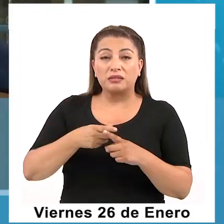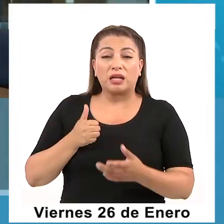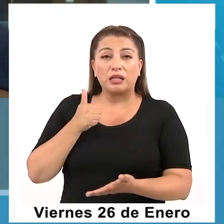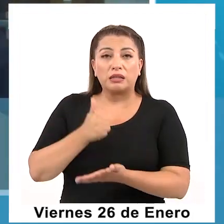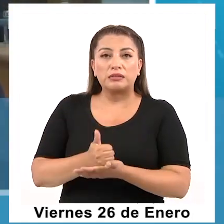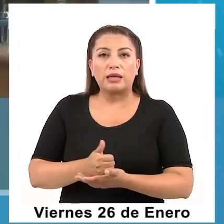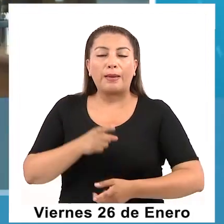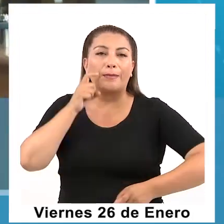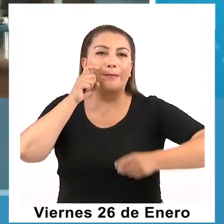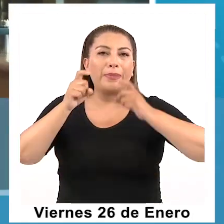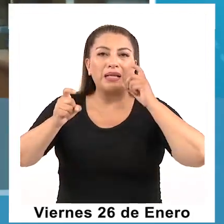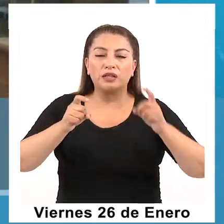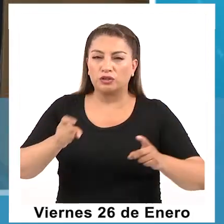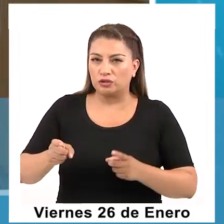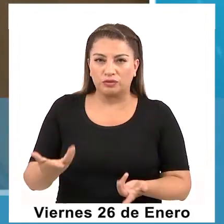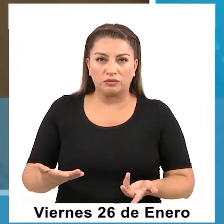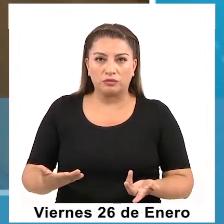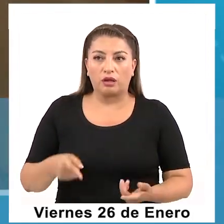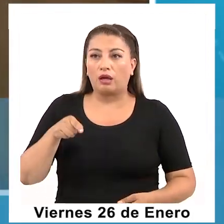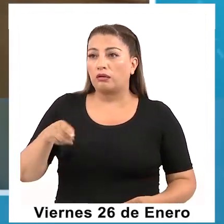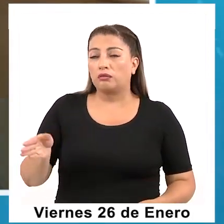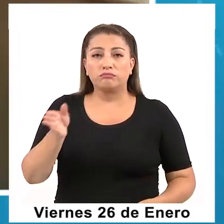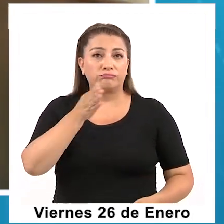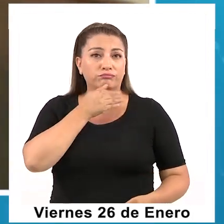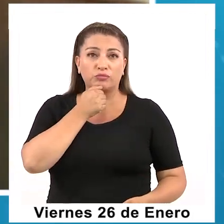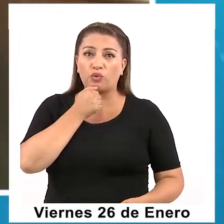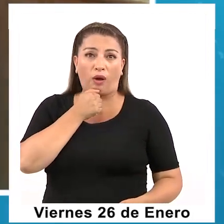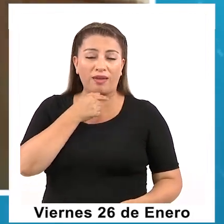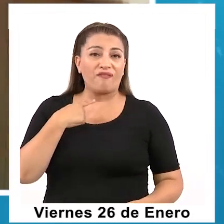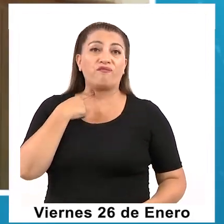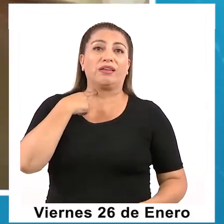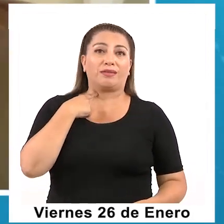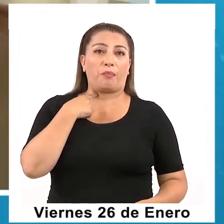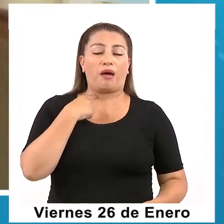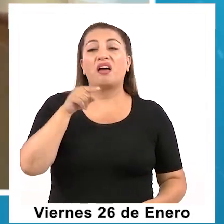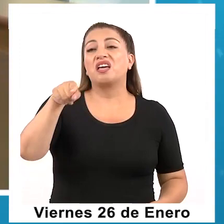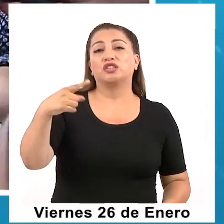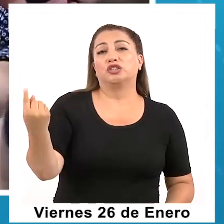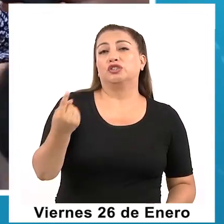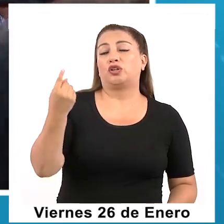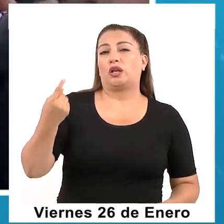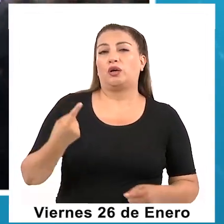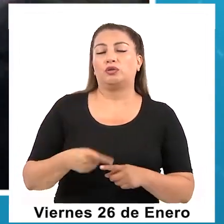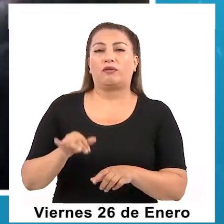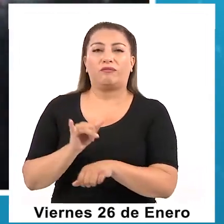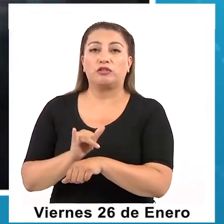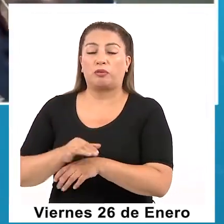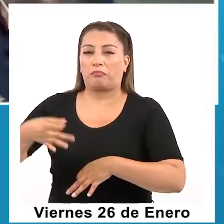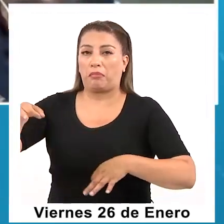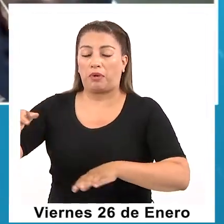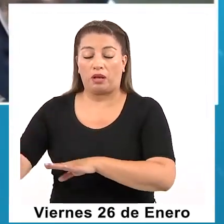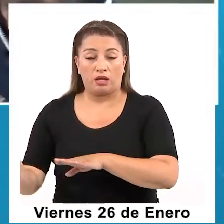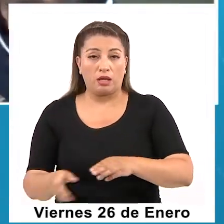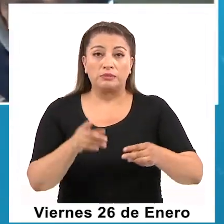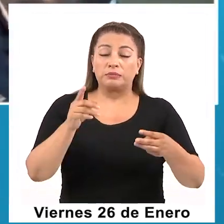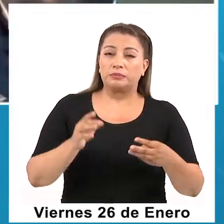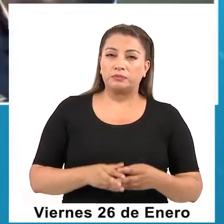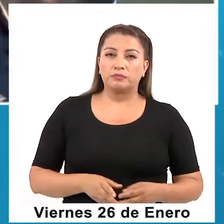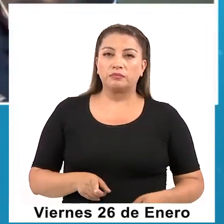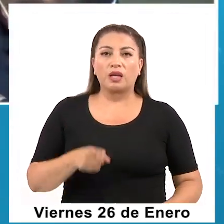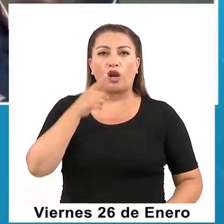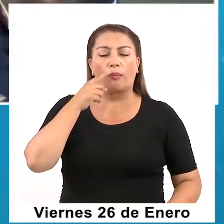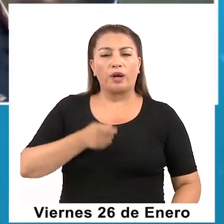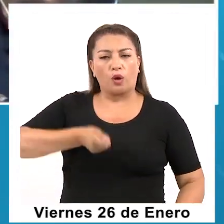peligro para la víctima, en el caso puntual cuando estamos hablando de otro tipo de delito, de otro tipo de connotación. Y en este caso, el